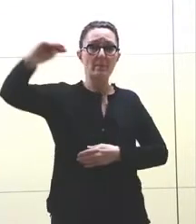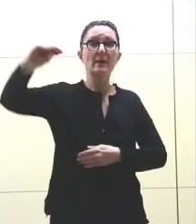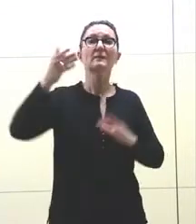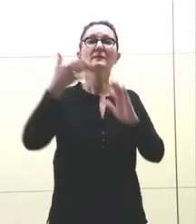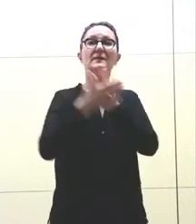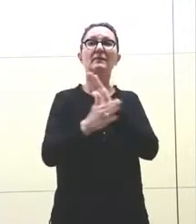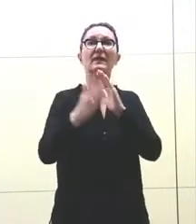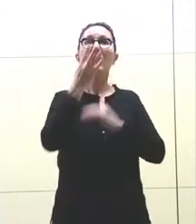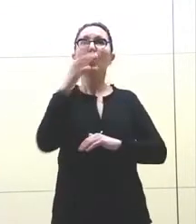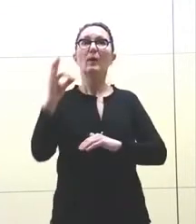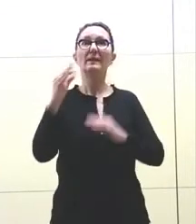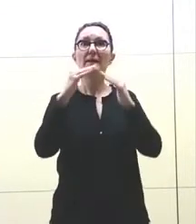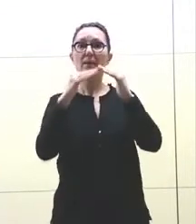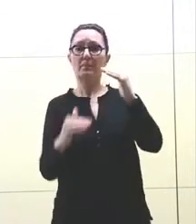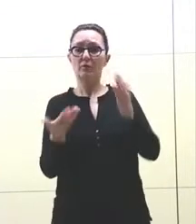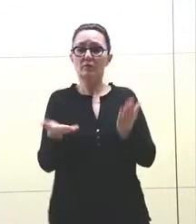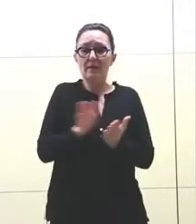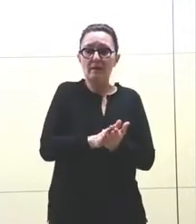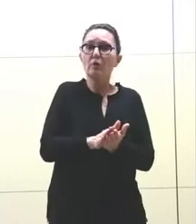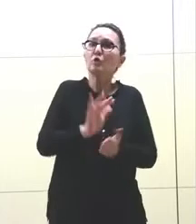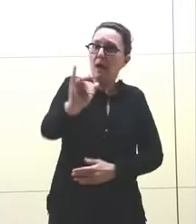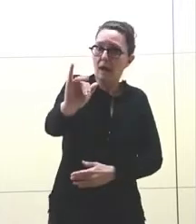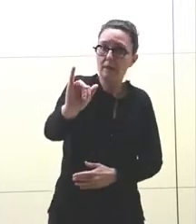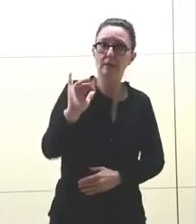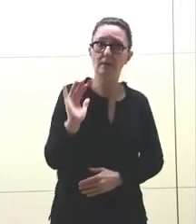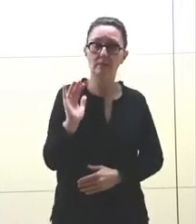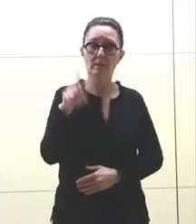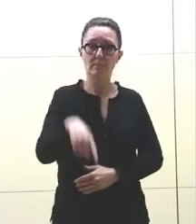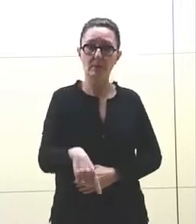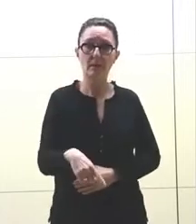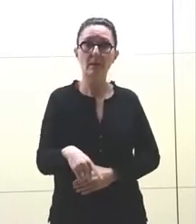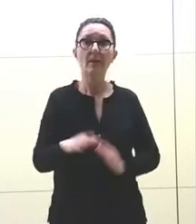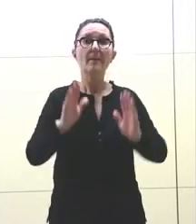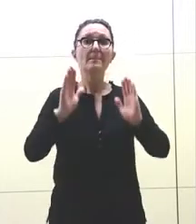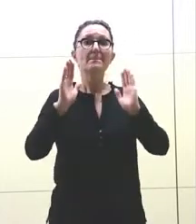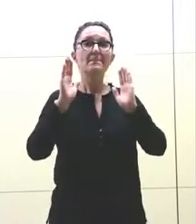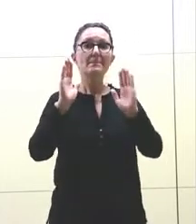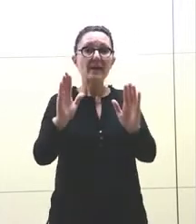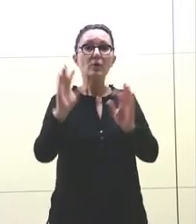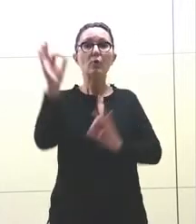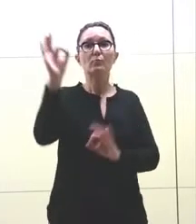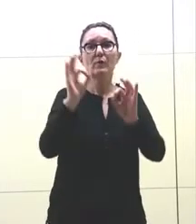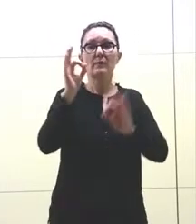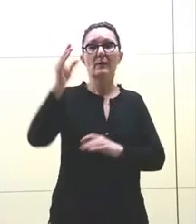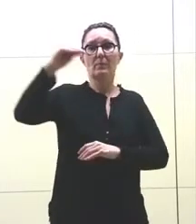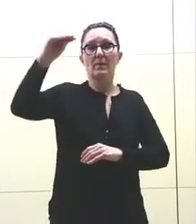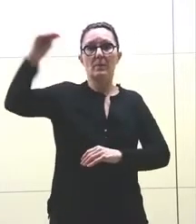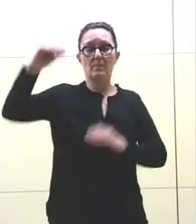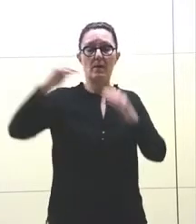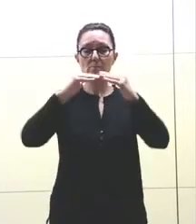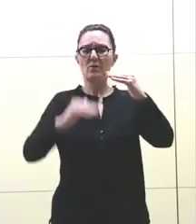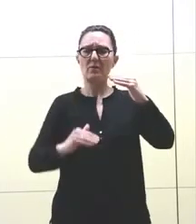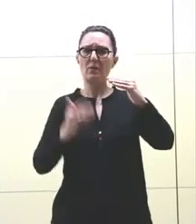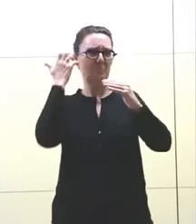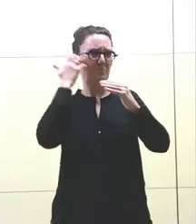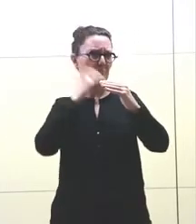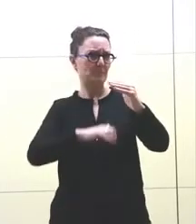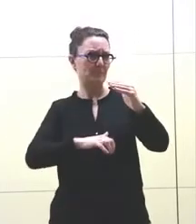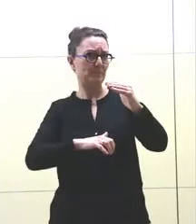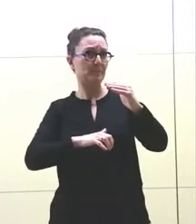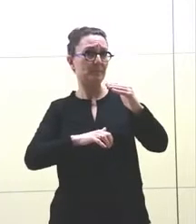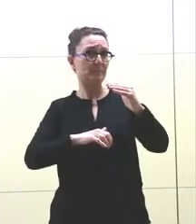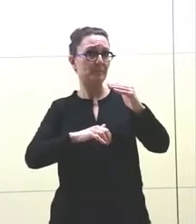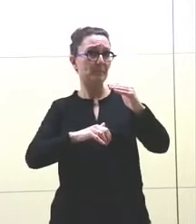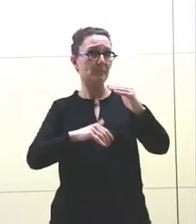por debajo de los 40 años no haya fallecidos, que los hay, pero son muy raros. Sin embargo, va aumentando